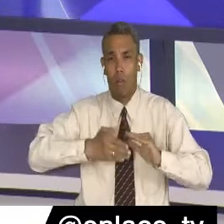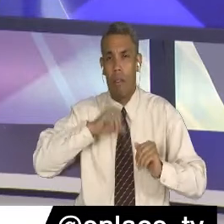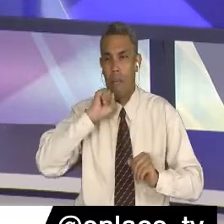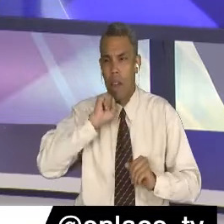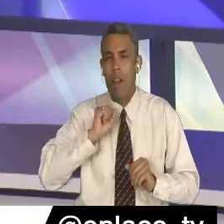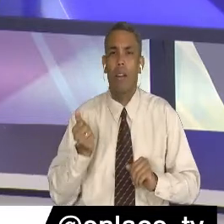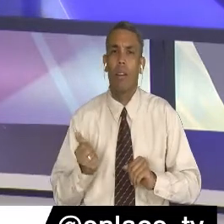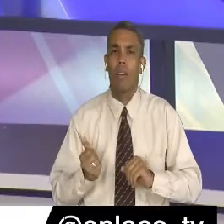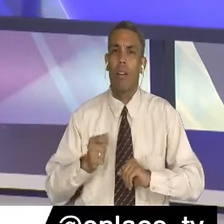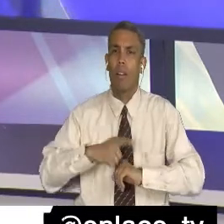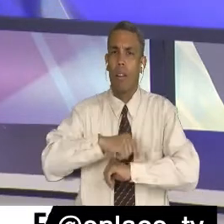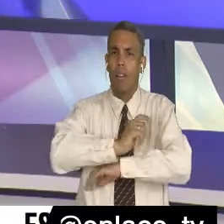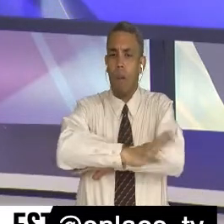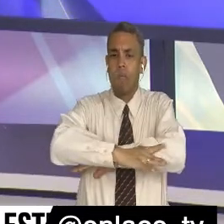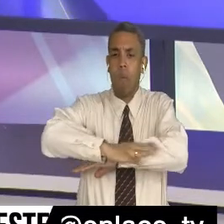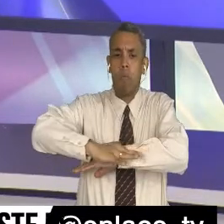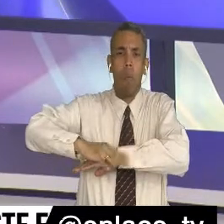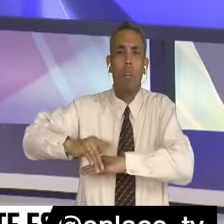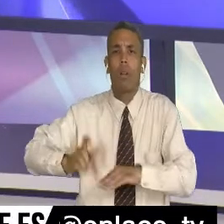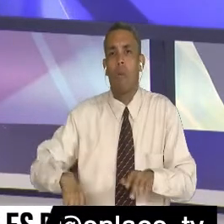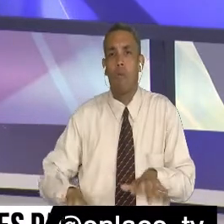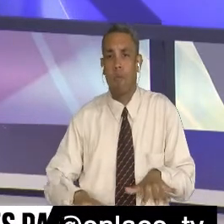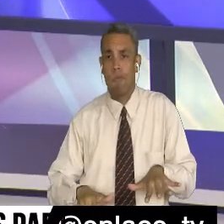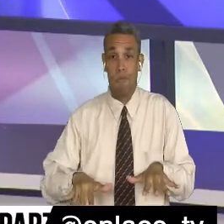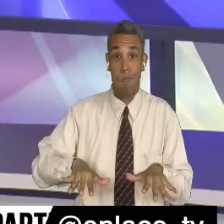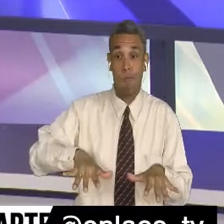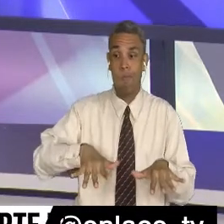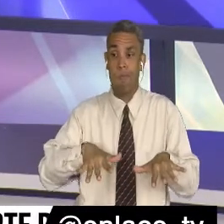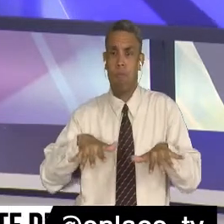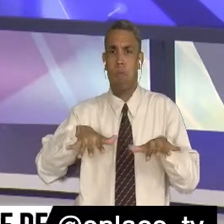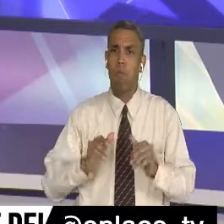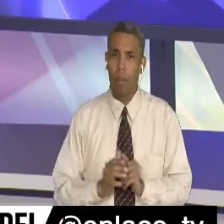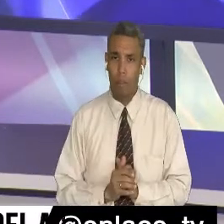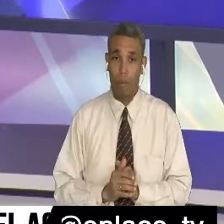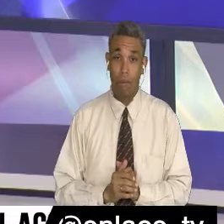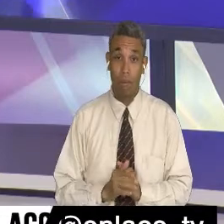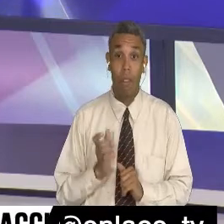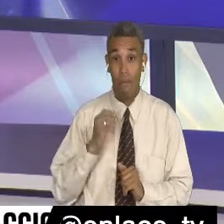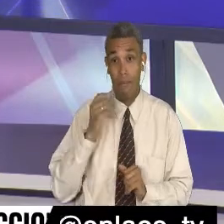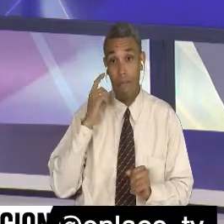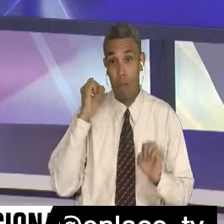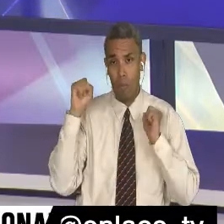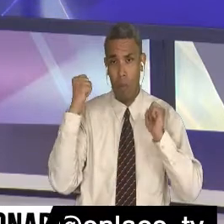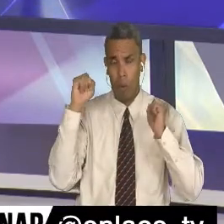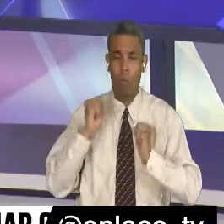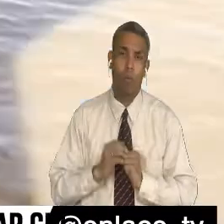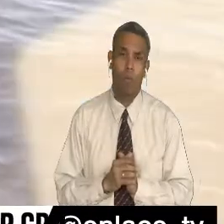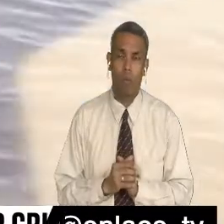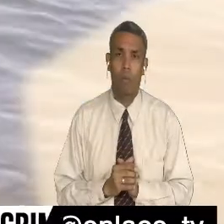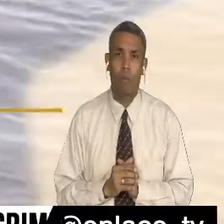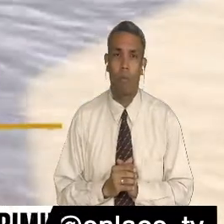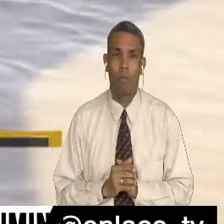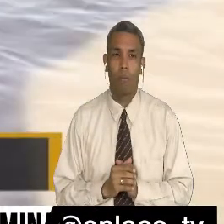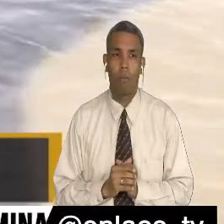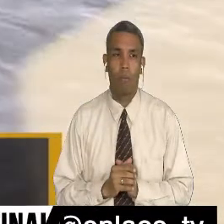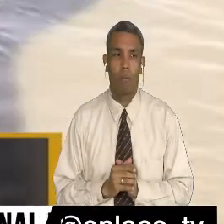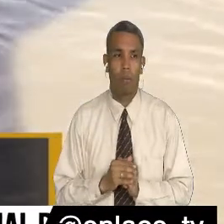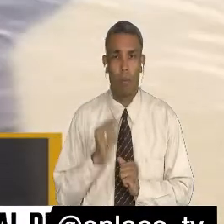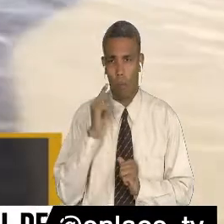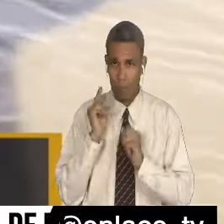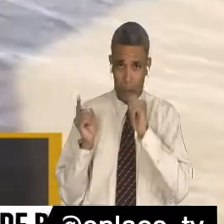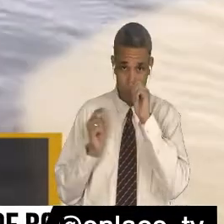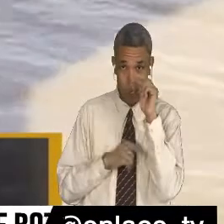muelle, ya que la cota de desbordamiento del río Magdalena subió 40 centímetros en las últimas horas. En 4 metros